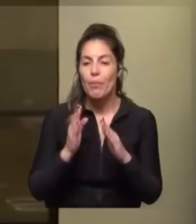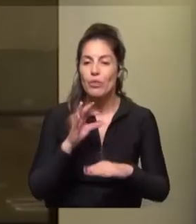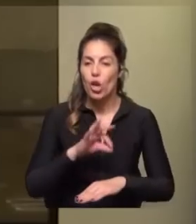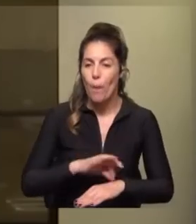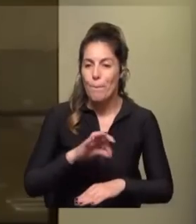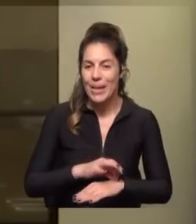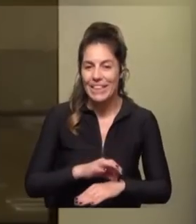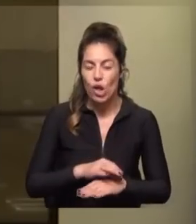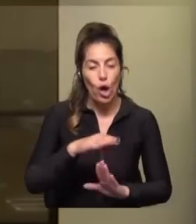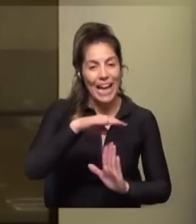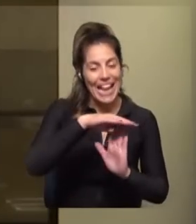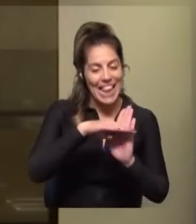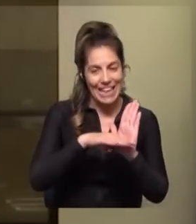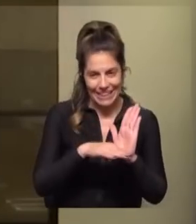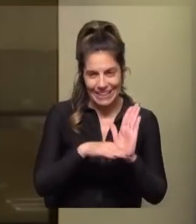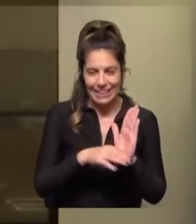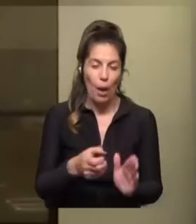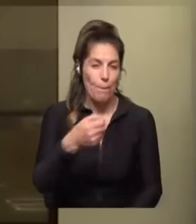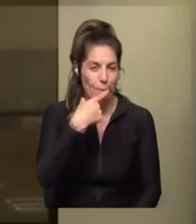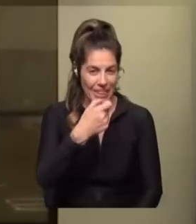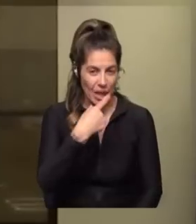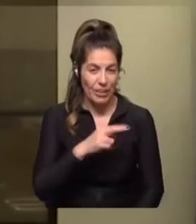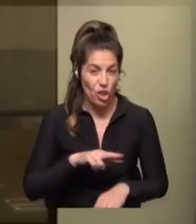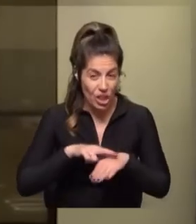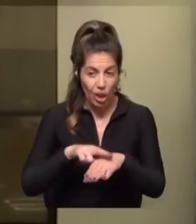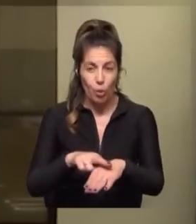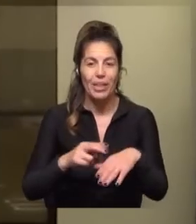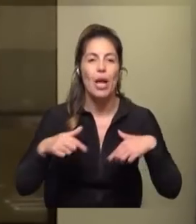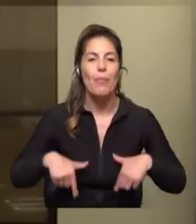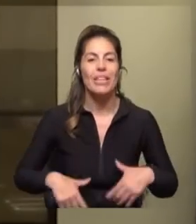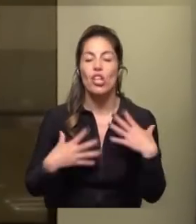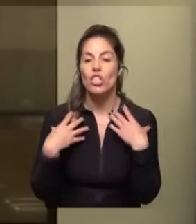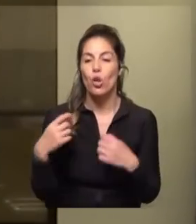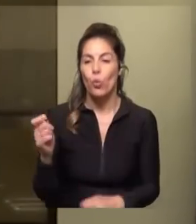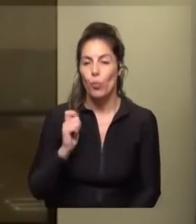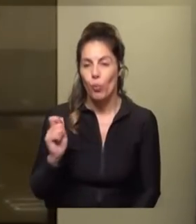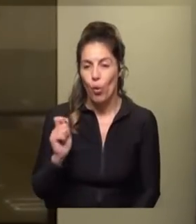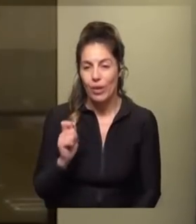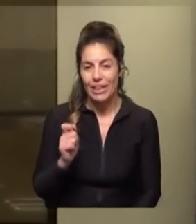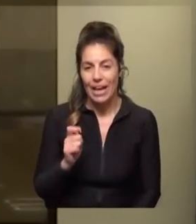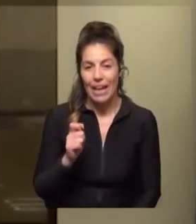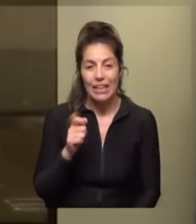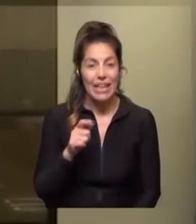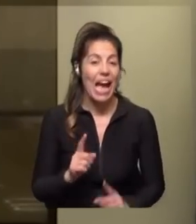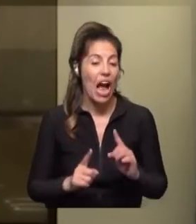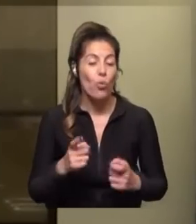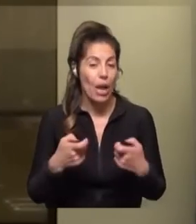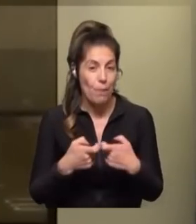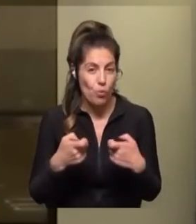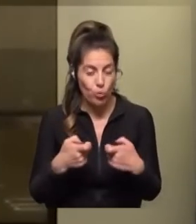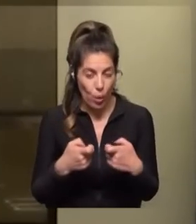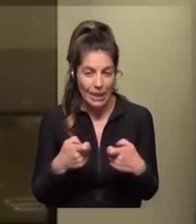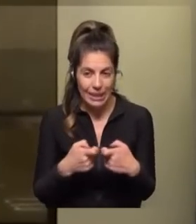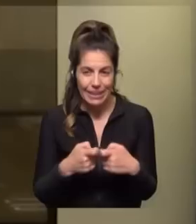la lista en este caso de medicamentos que se recomiendan por el Ministerio de salud pública y que a través de alguna mutualistas